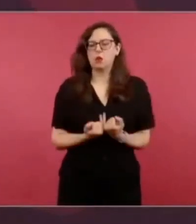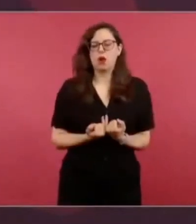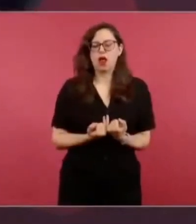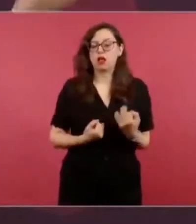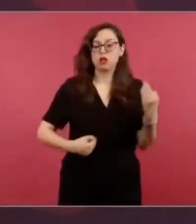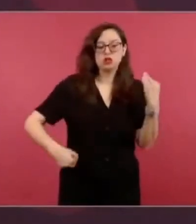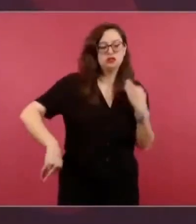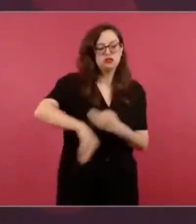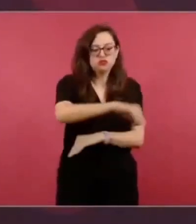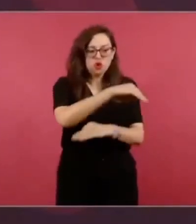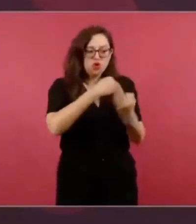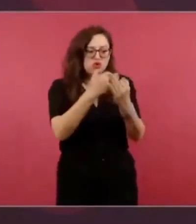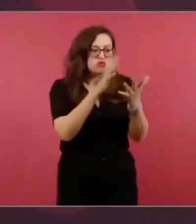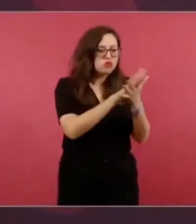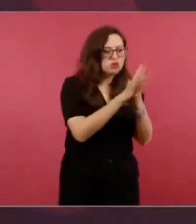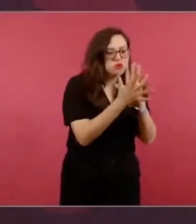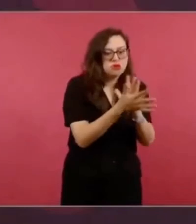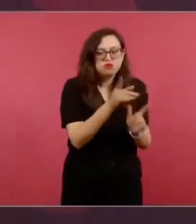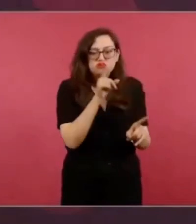élite.